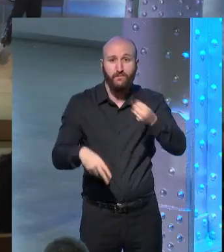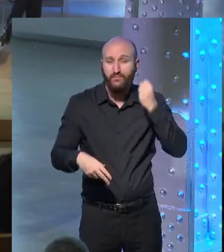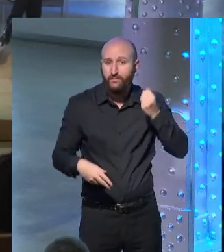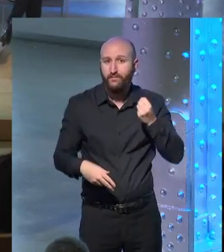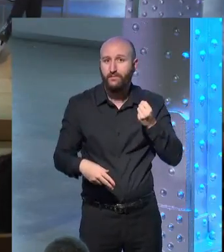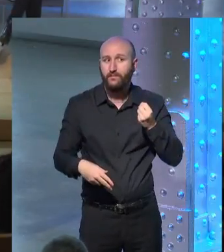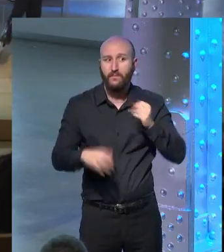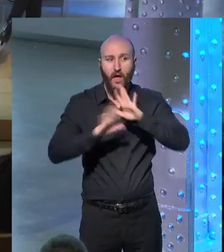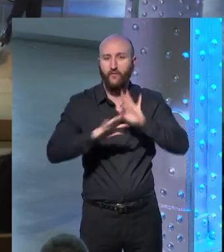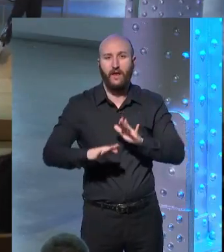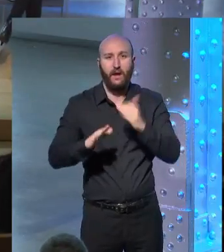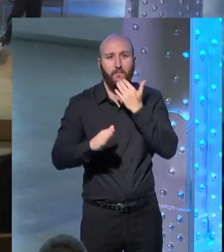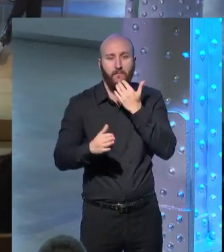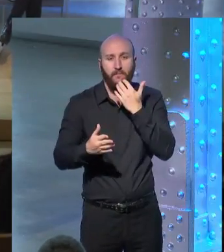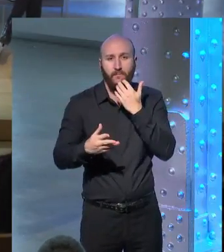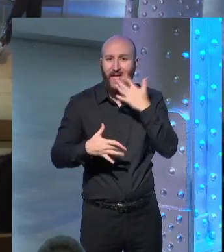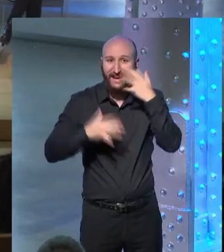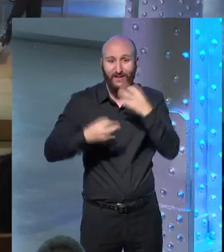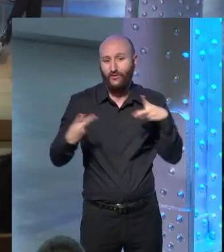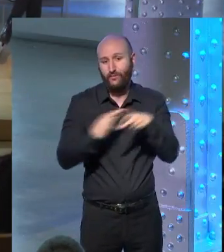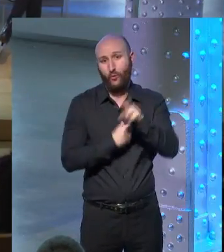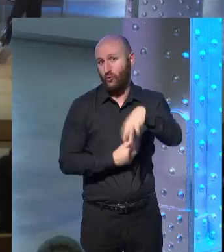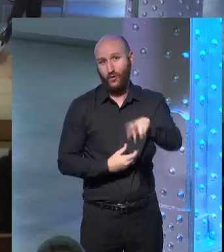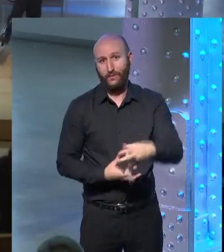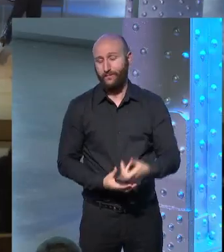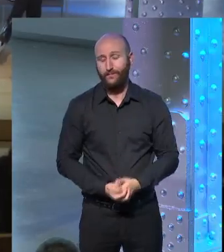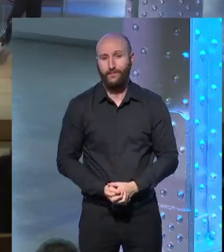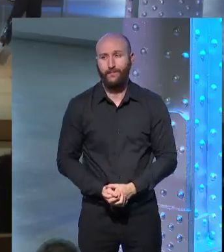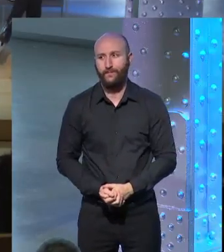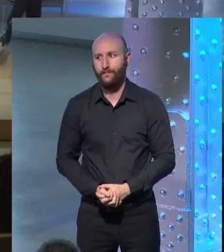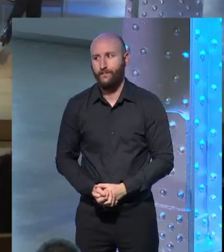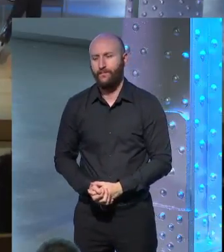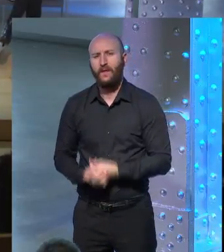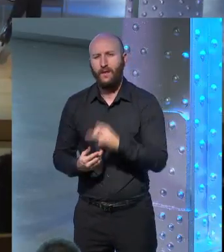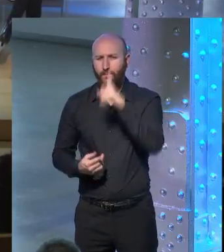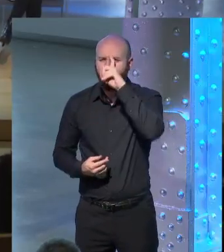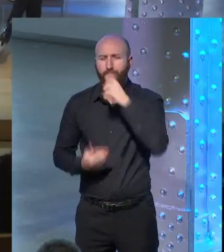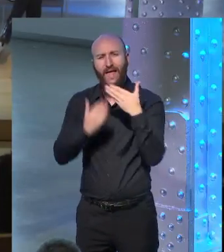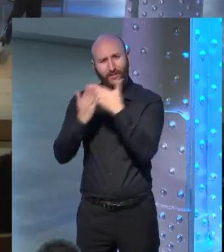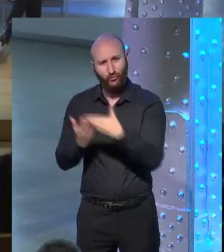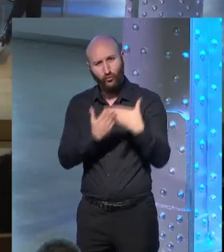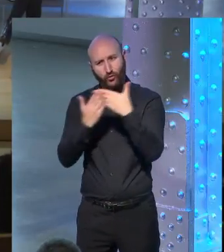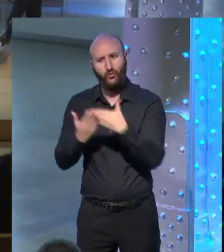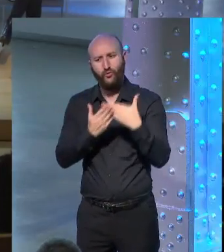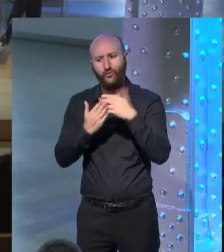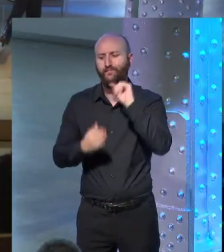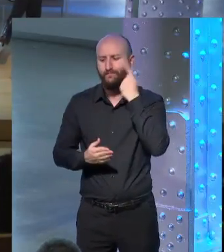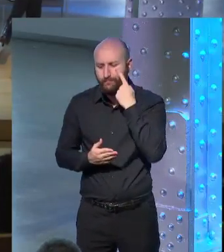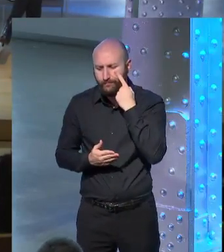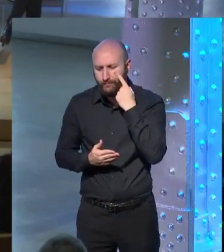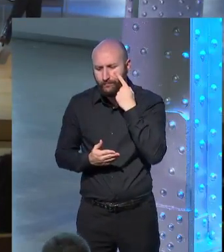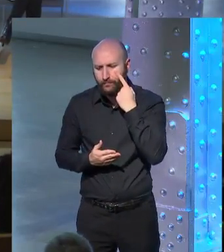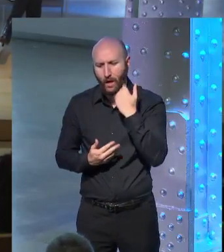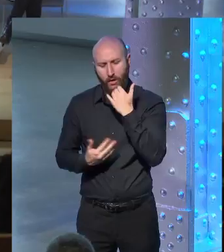se cortará ese riesgo. De hecho, en uno de los últimos estudios, creo que de YouKids Online, a mí me llamó la